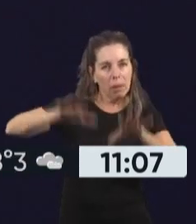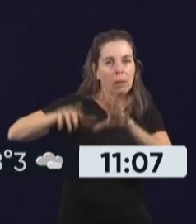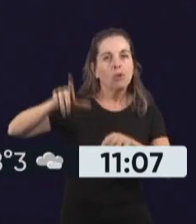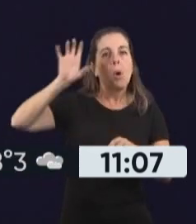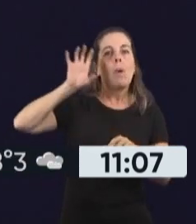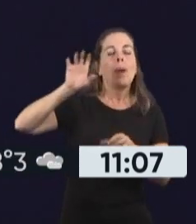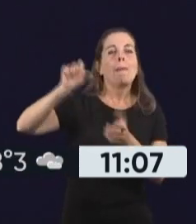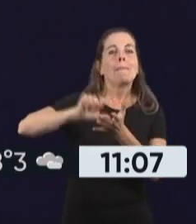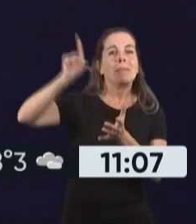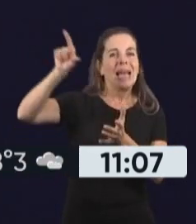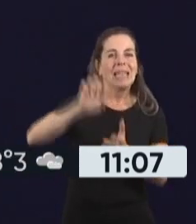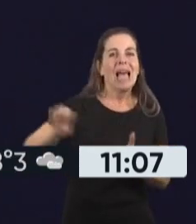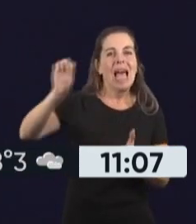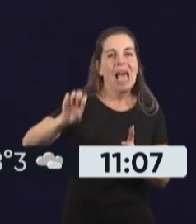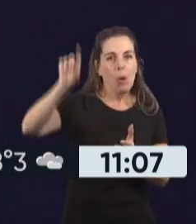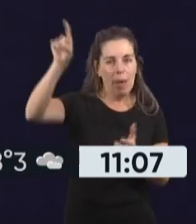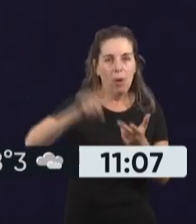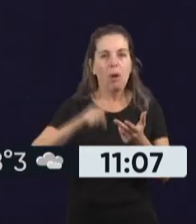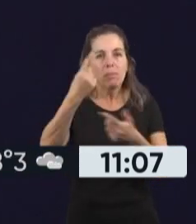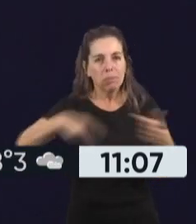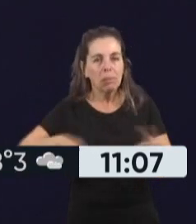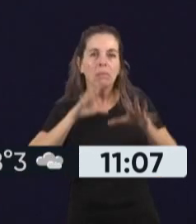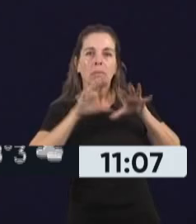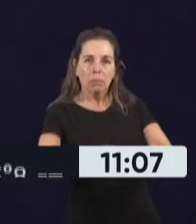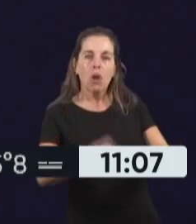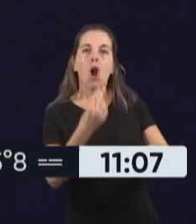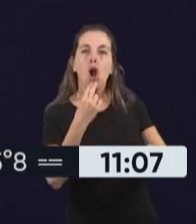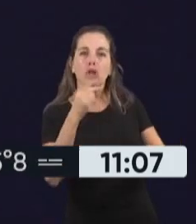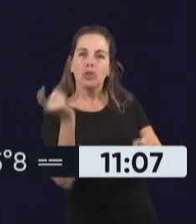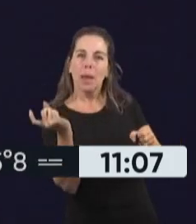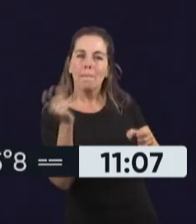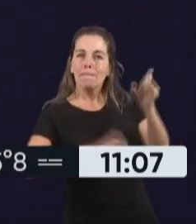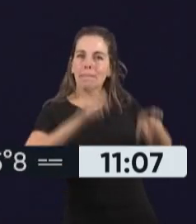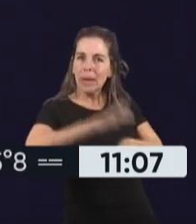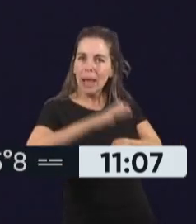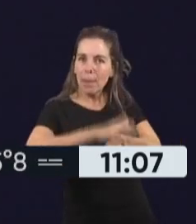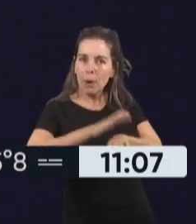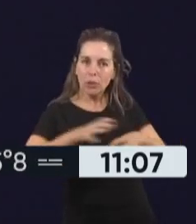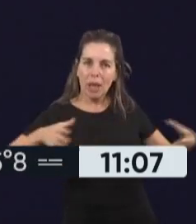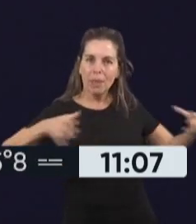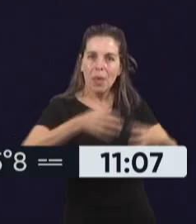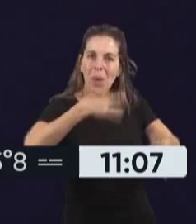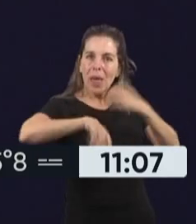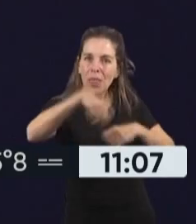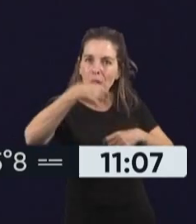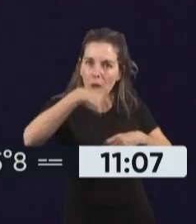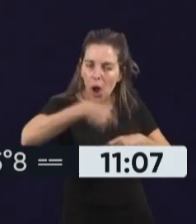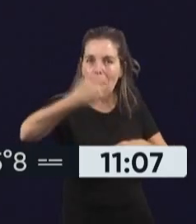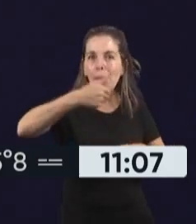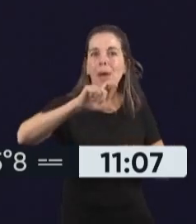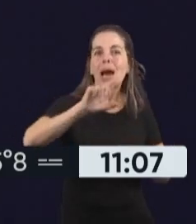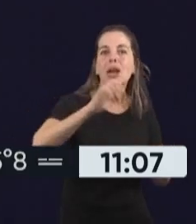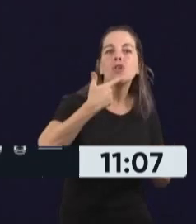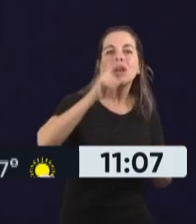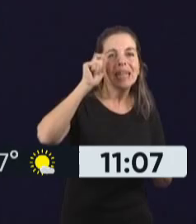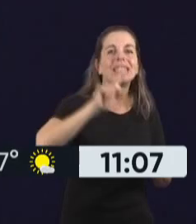Fito Macías. Se detuvieron 11 miembros de la banda del jefe narco peruano Marco Estrada González. Se